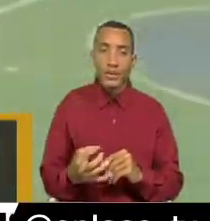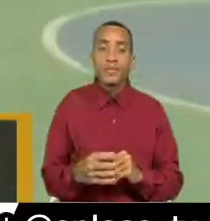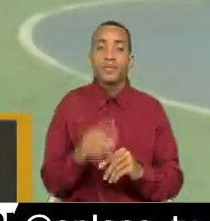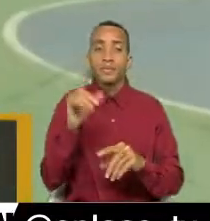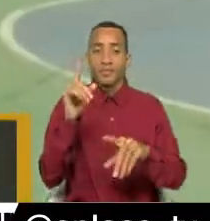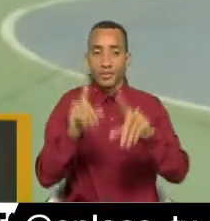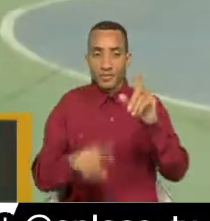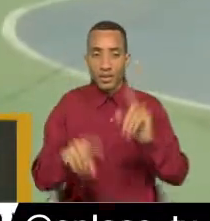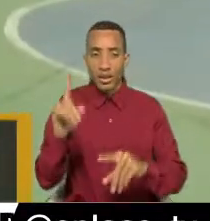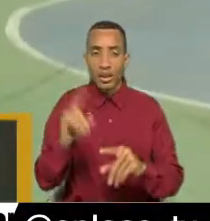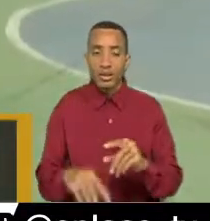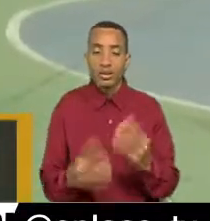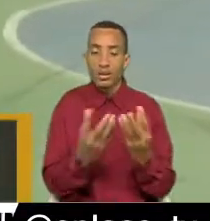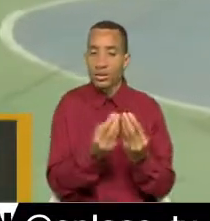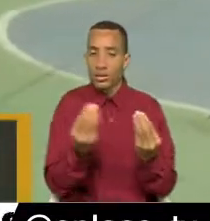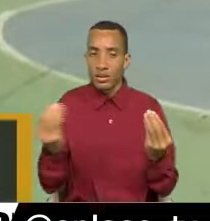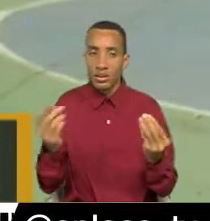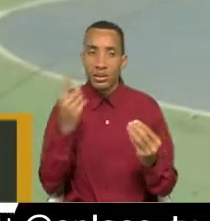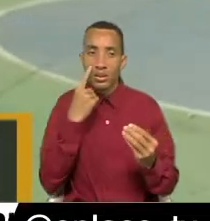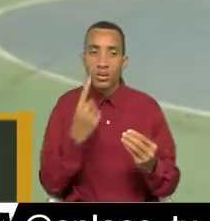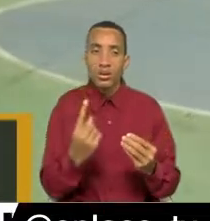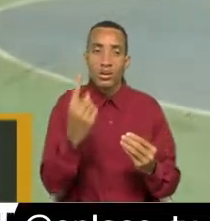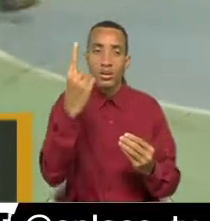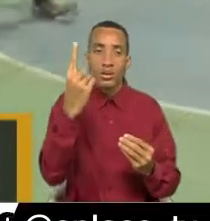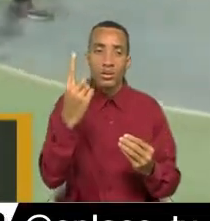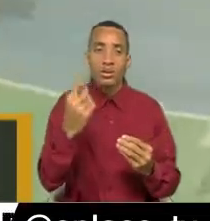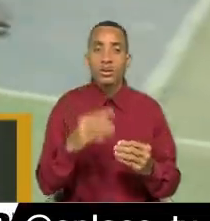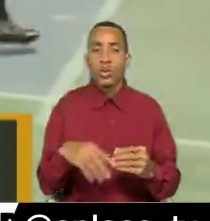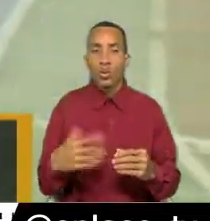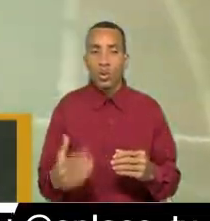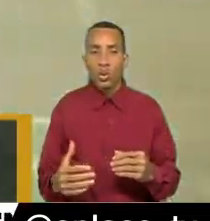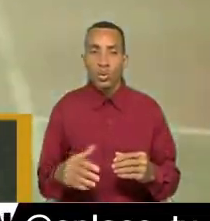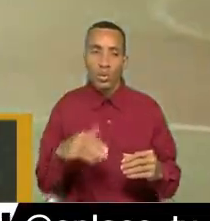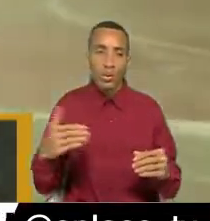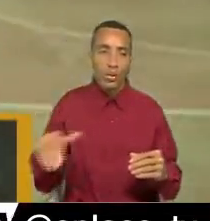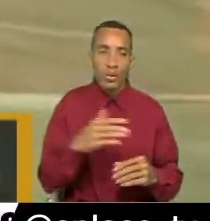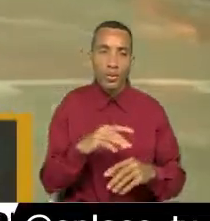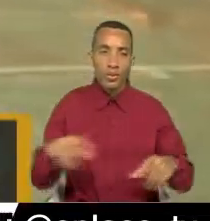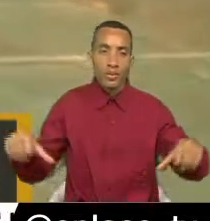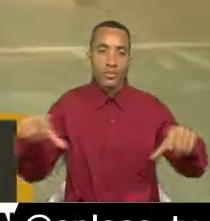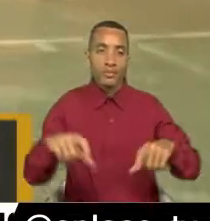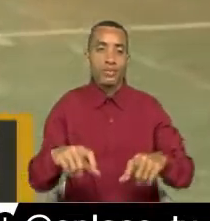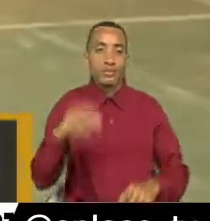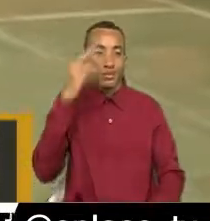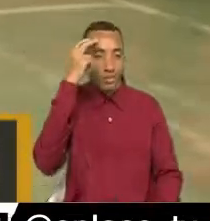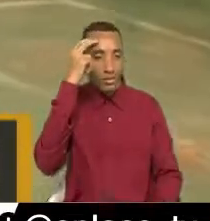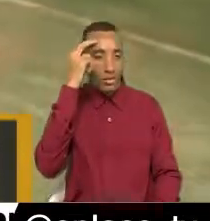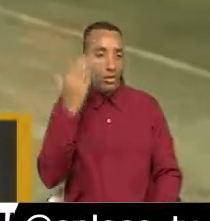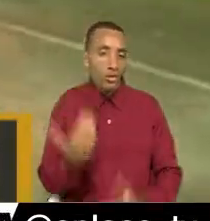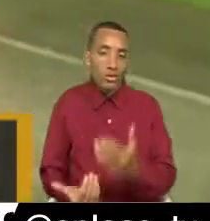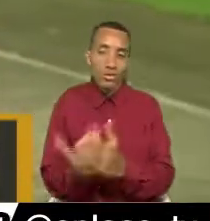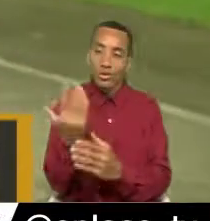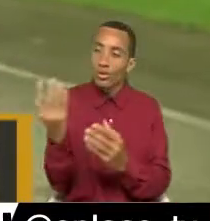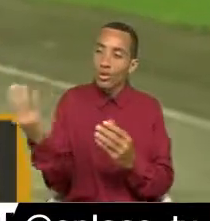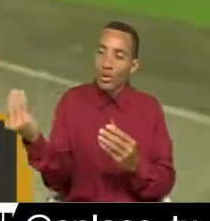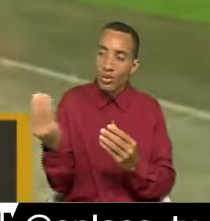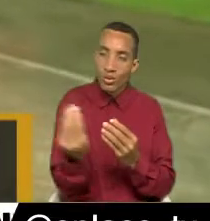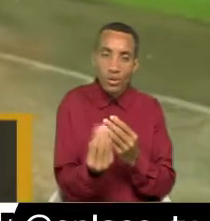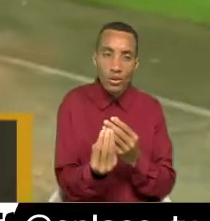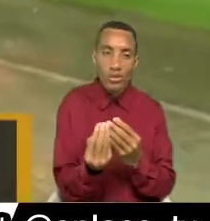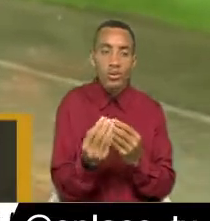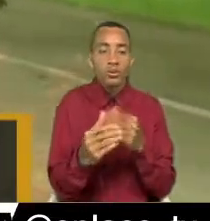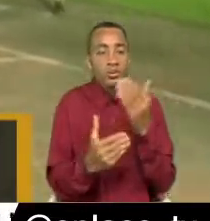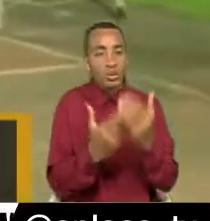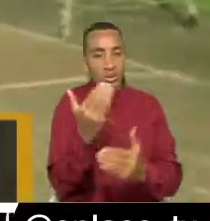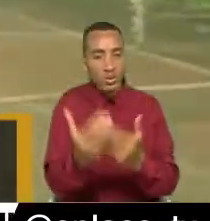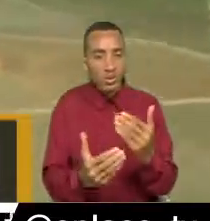que mostraron por primera vez su forma de jugar micro, y obviamente hay equipos nuevos que obviamente también vienen formándose nuevamente